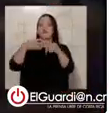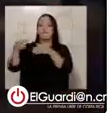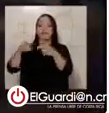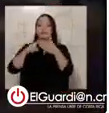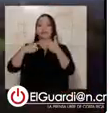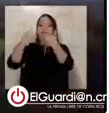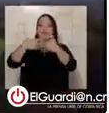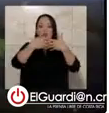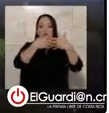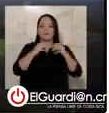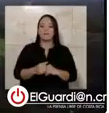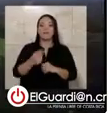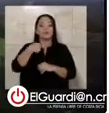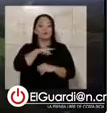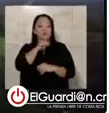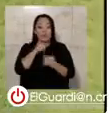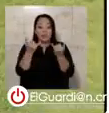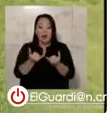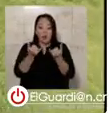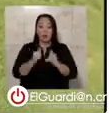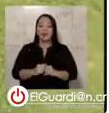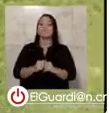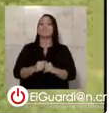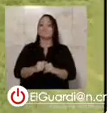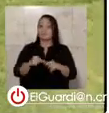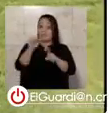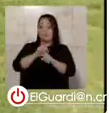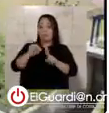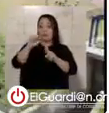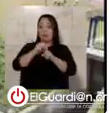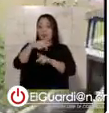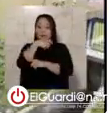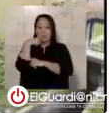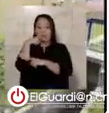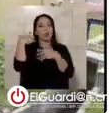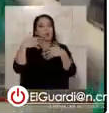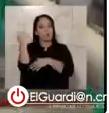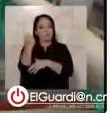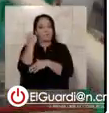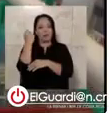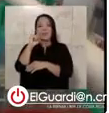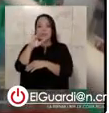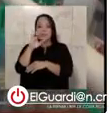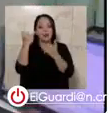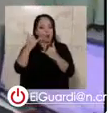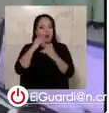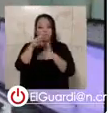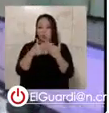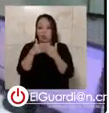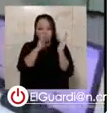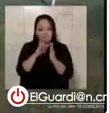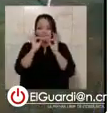la industria. Estamos viviendo un fenómeno del niño muy agresivo. El ICE está tomando todas las medidas para garantizar